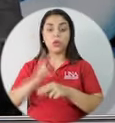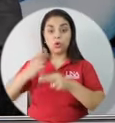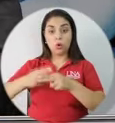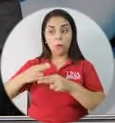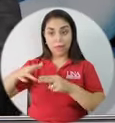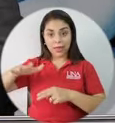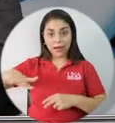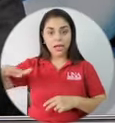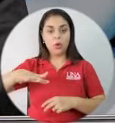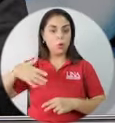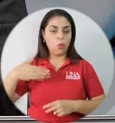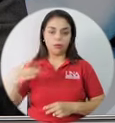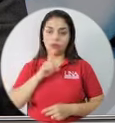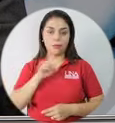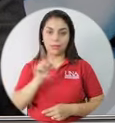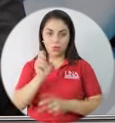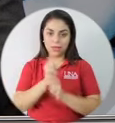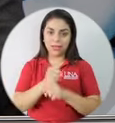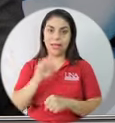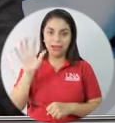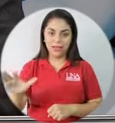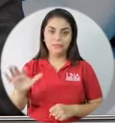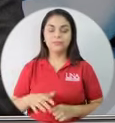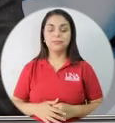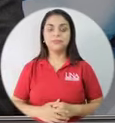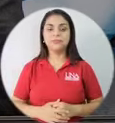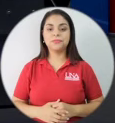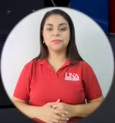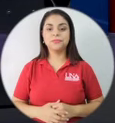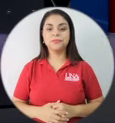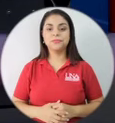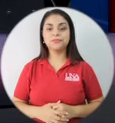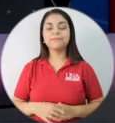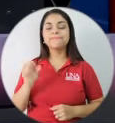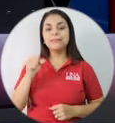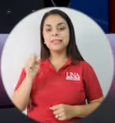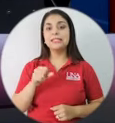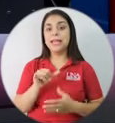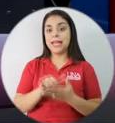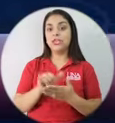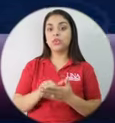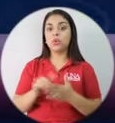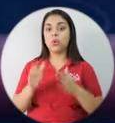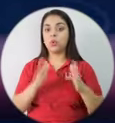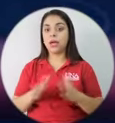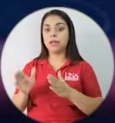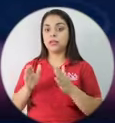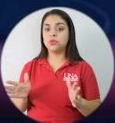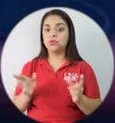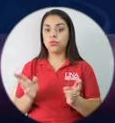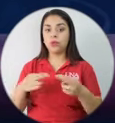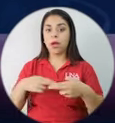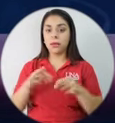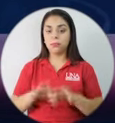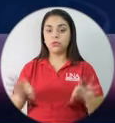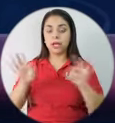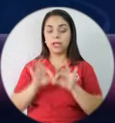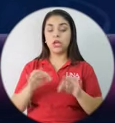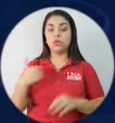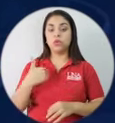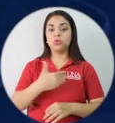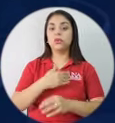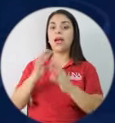el nombre de la región cuando realmente no son producidos en esa región. Sí, en esto el papel, ¿verdad?, de la organización regional es muy importante. Al